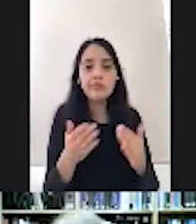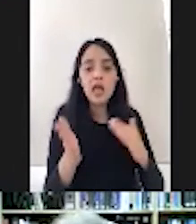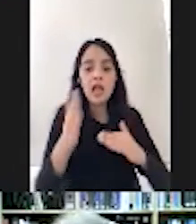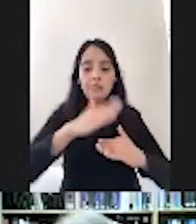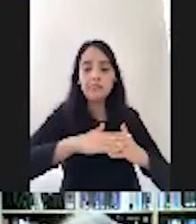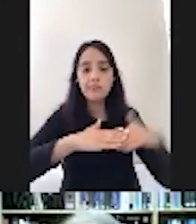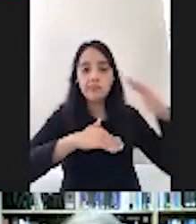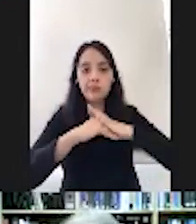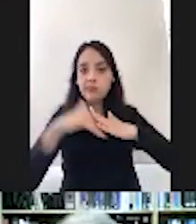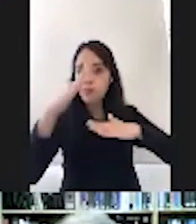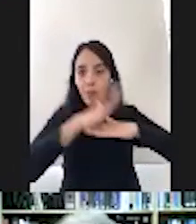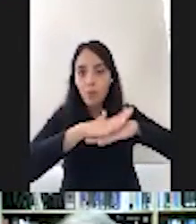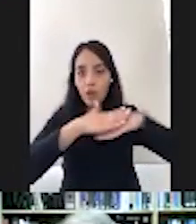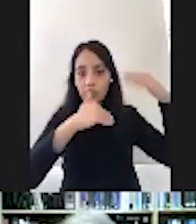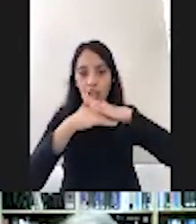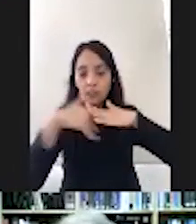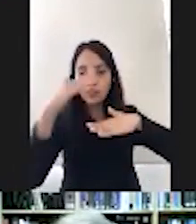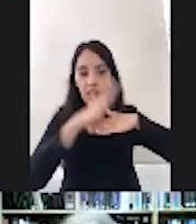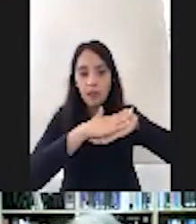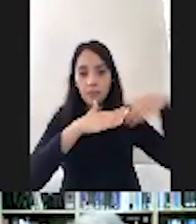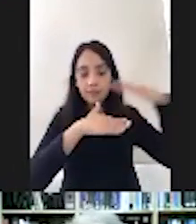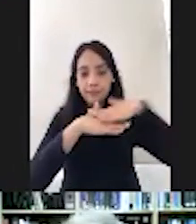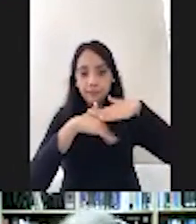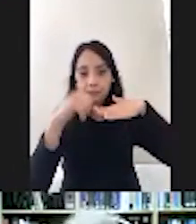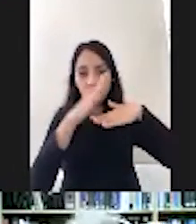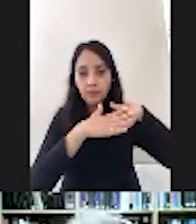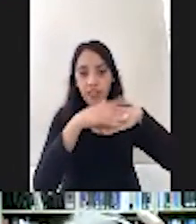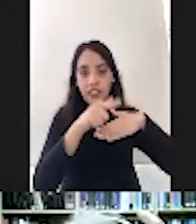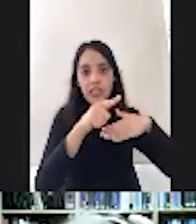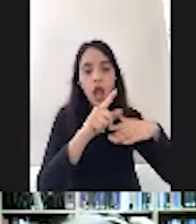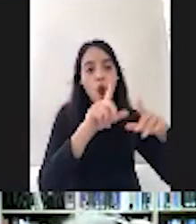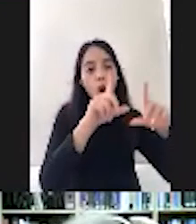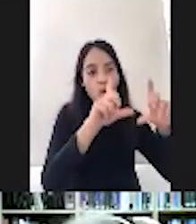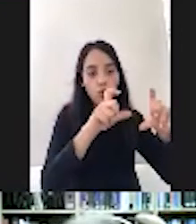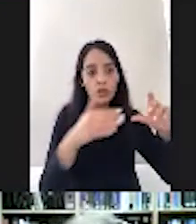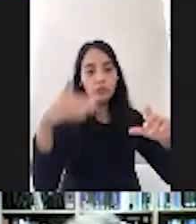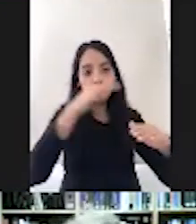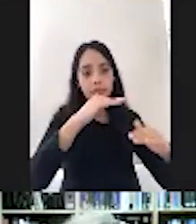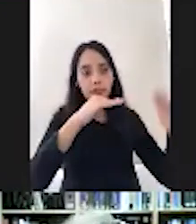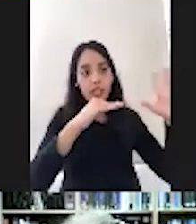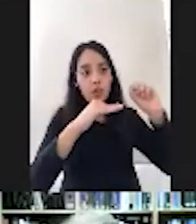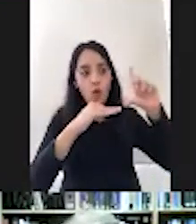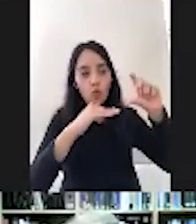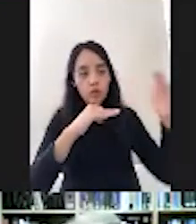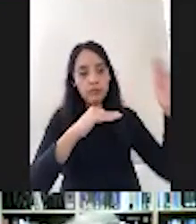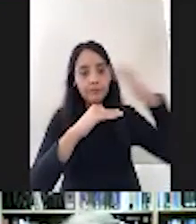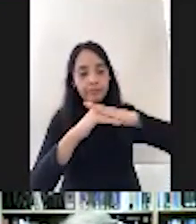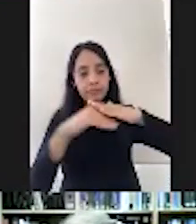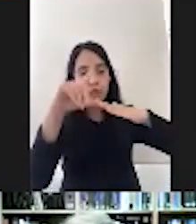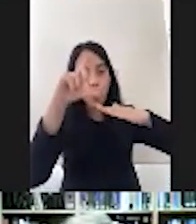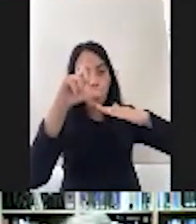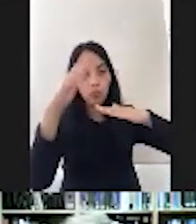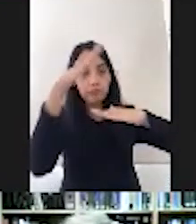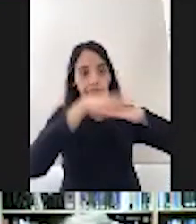muchas capas, donde cada capa es una vez que le presentamos el estímulo. Y los colores representan el